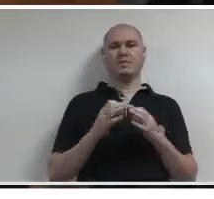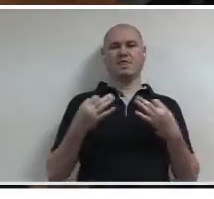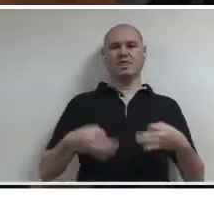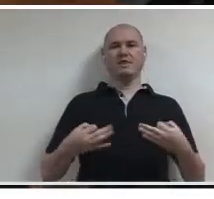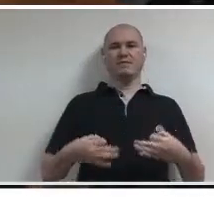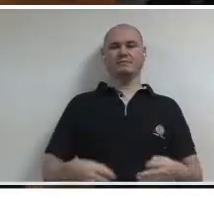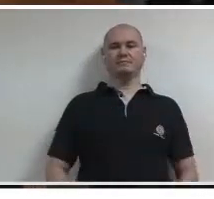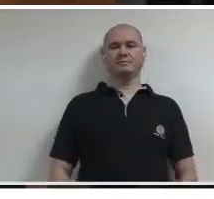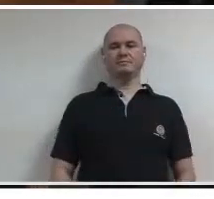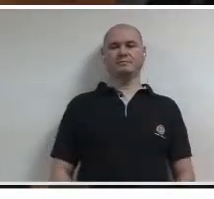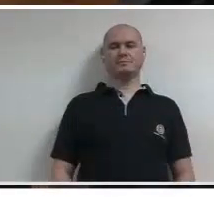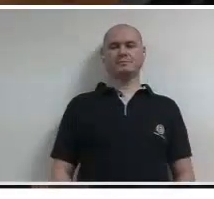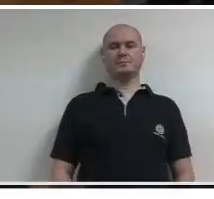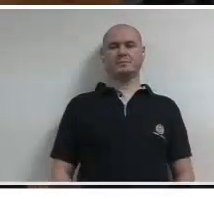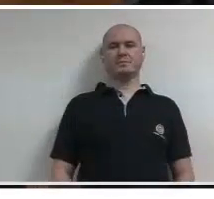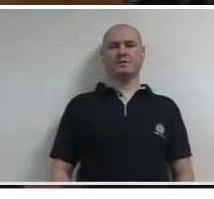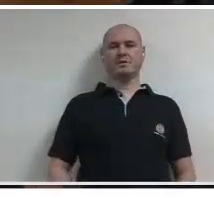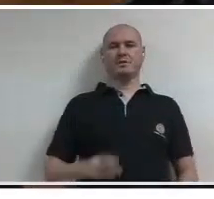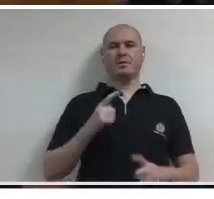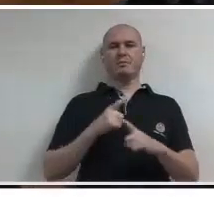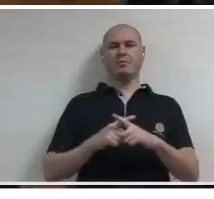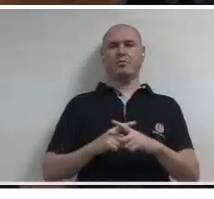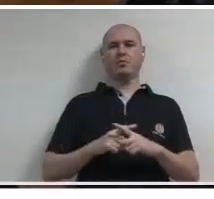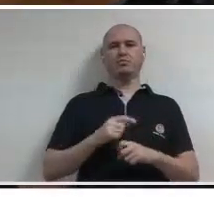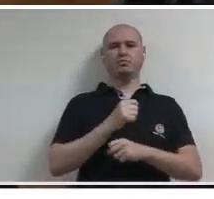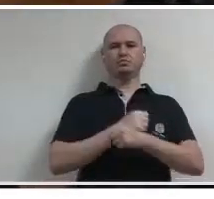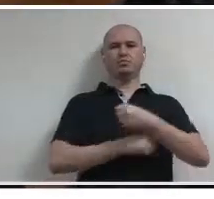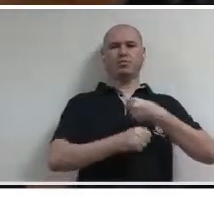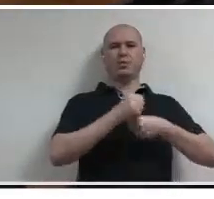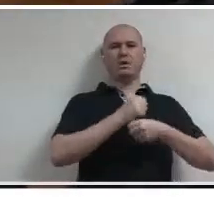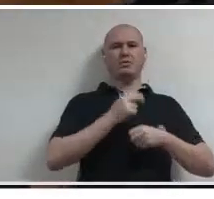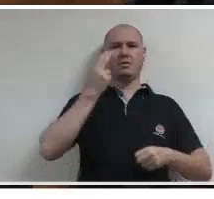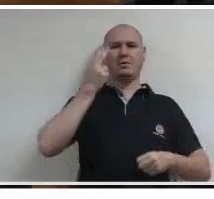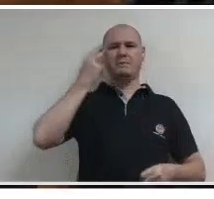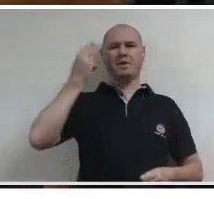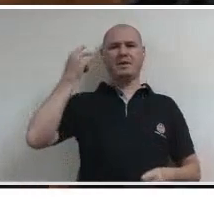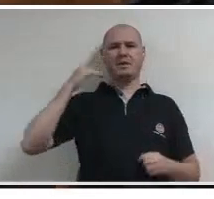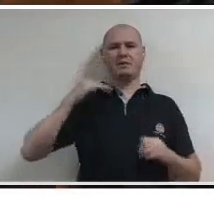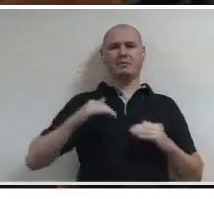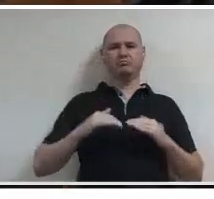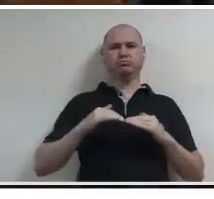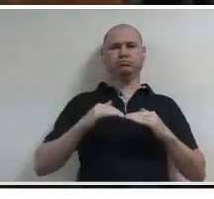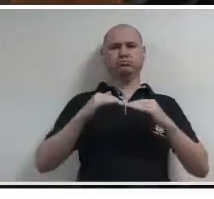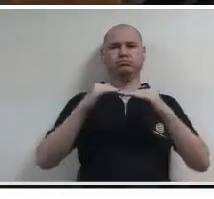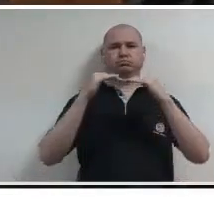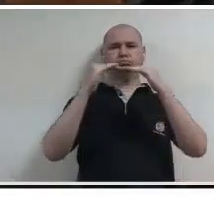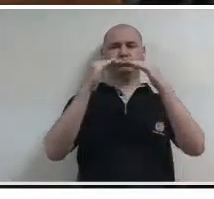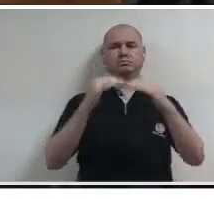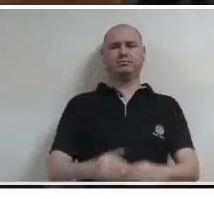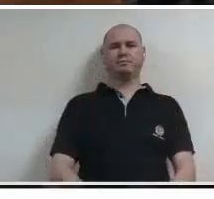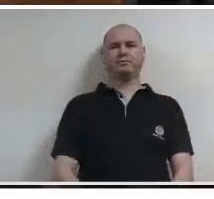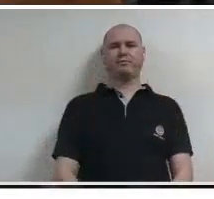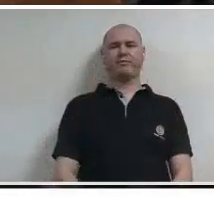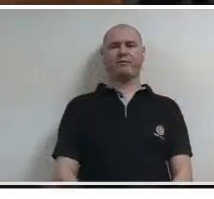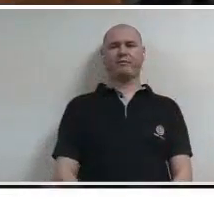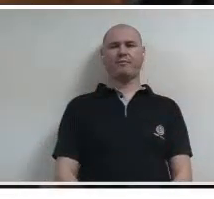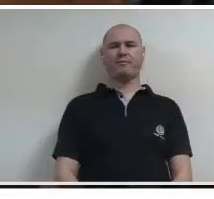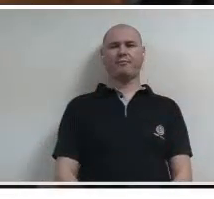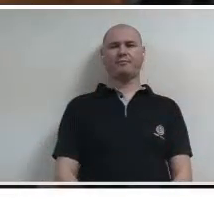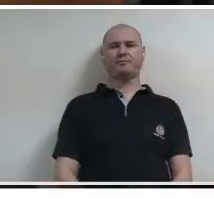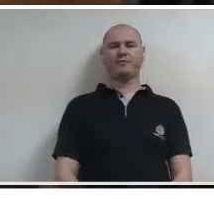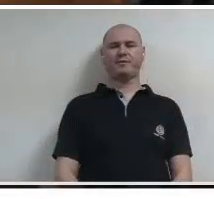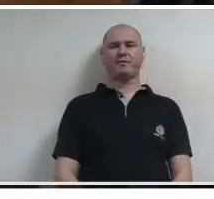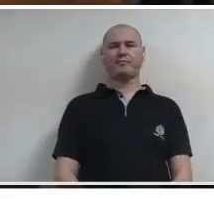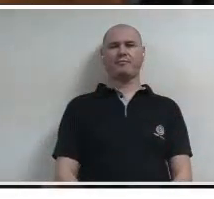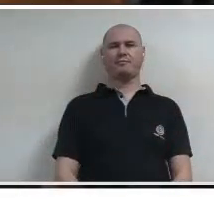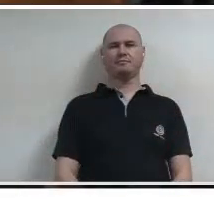eina pecha guata bicha en época tuvo o continuaba nada, ahora como hay experiencia pe cargo pe ahí. En